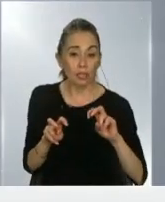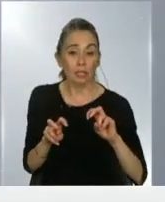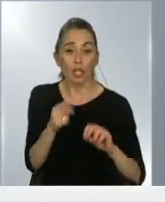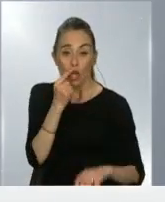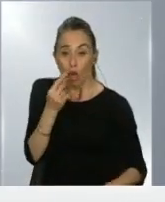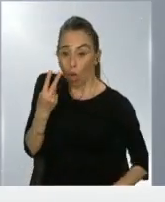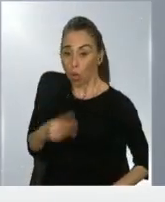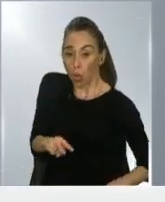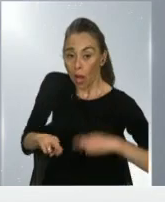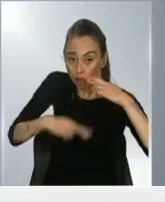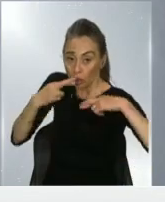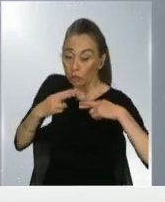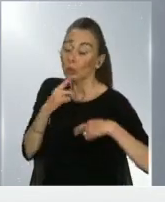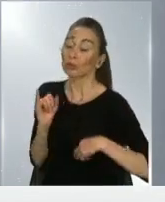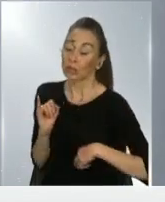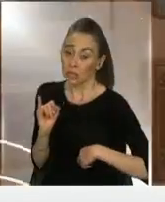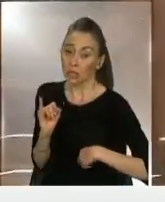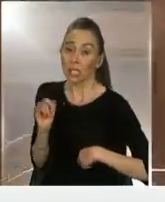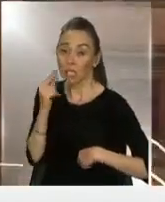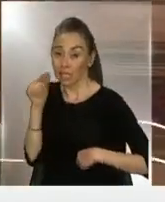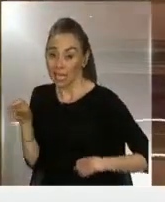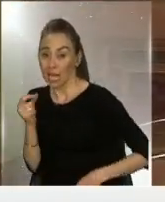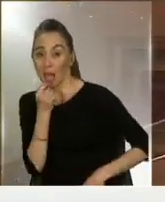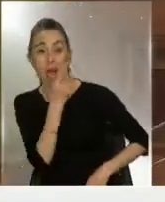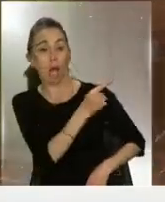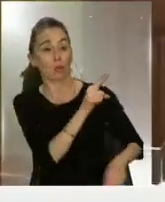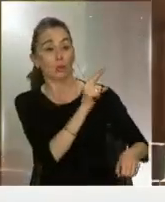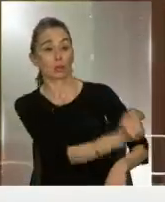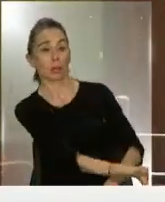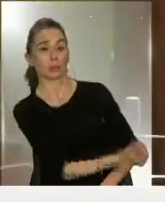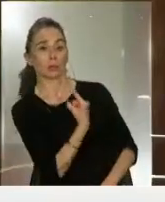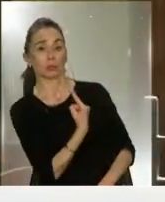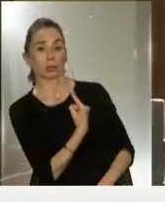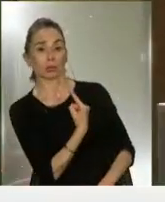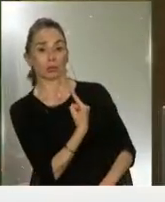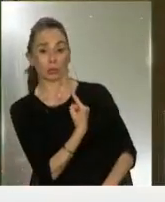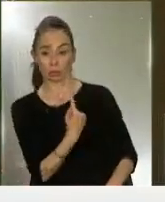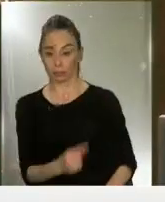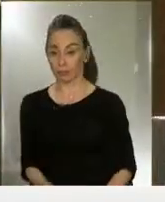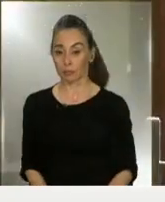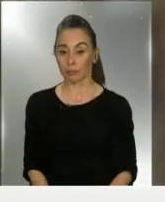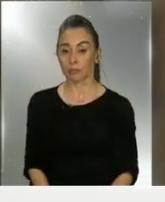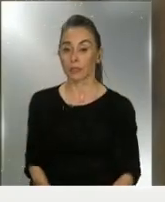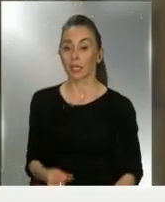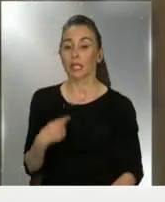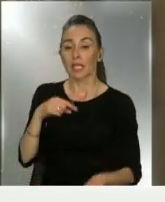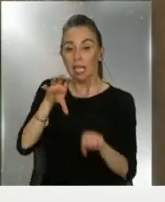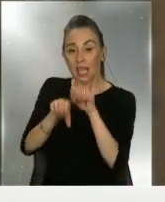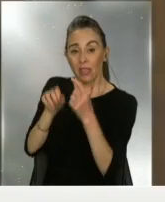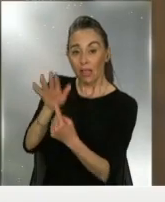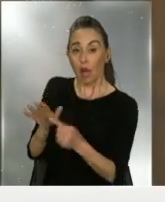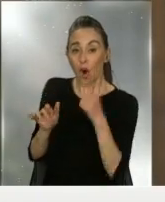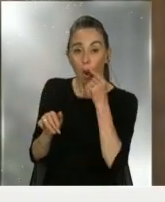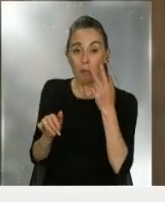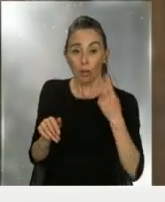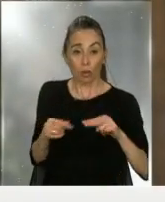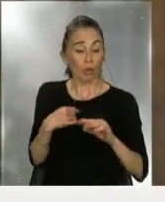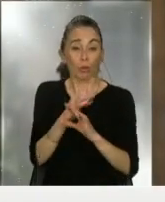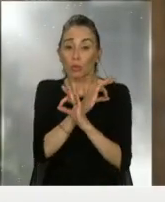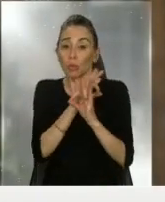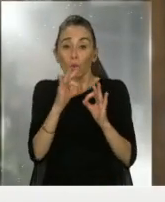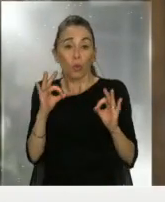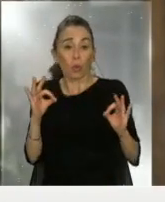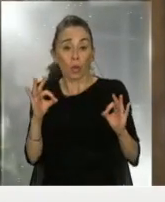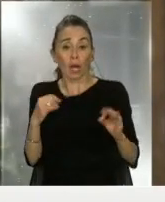el dueño del restaurante del que Felipe acusa haber sido expulsado. Discriminación, la verdad que nunca he tenido.